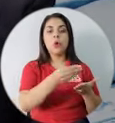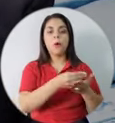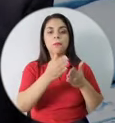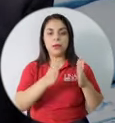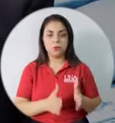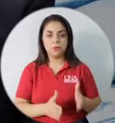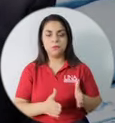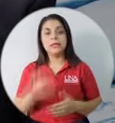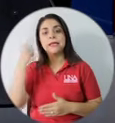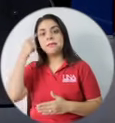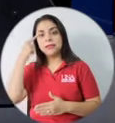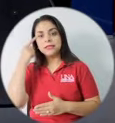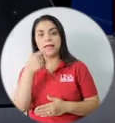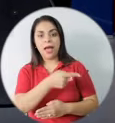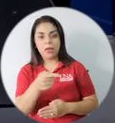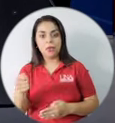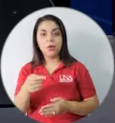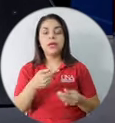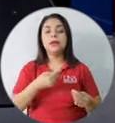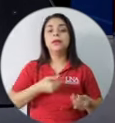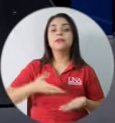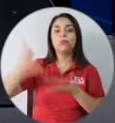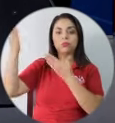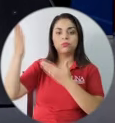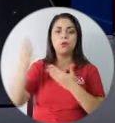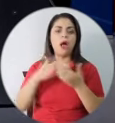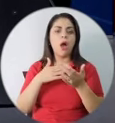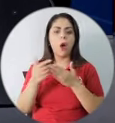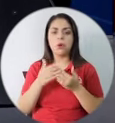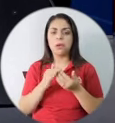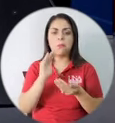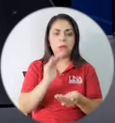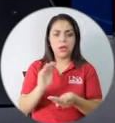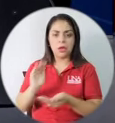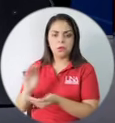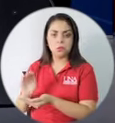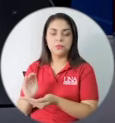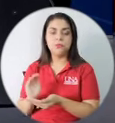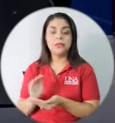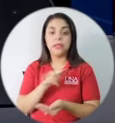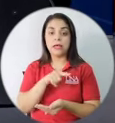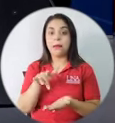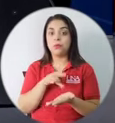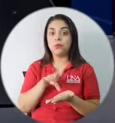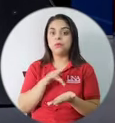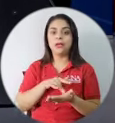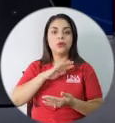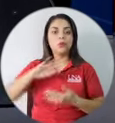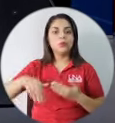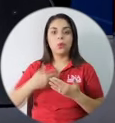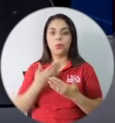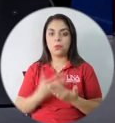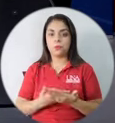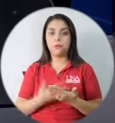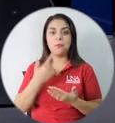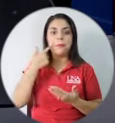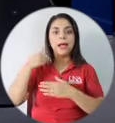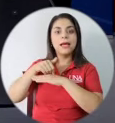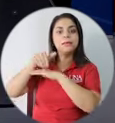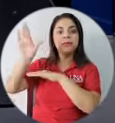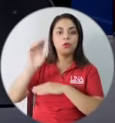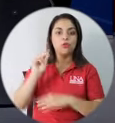e incluso pensando en la exportación, aunque sea en cantidades pequeñas. Digamos, se está aprovechando todos los mecanismos